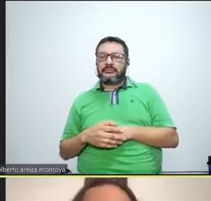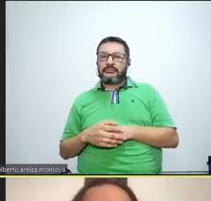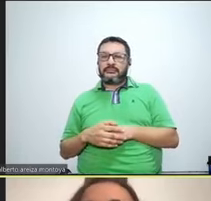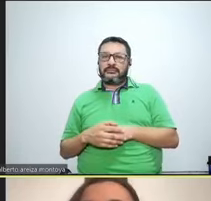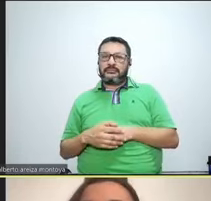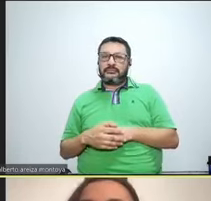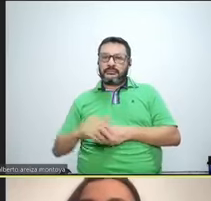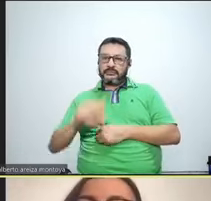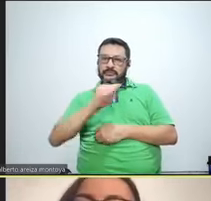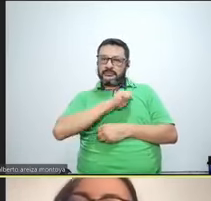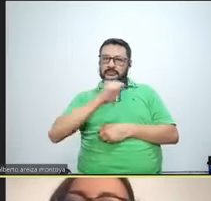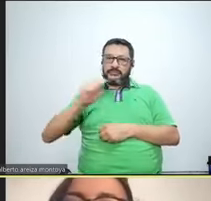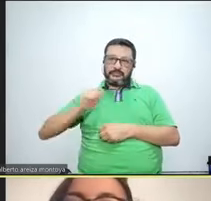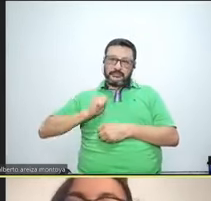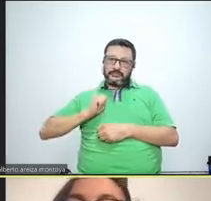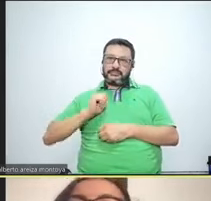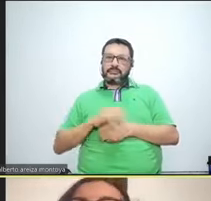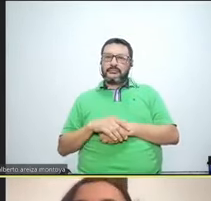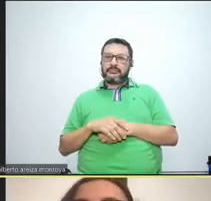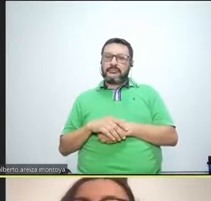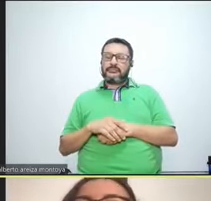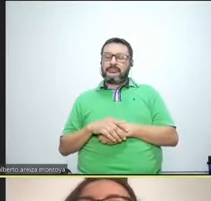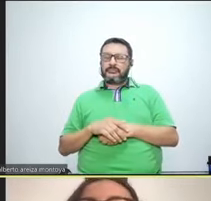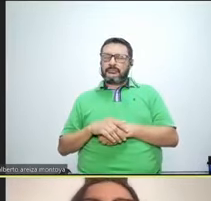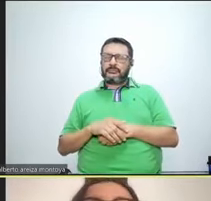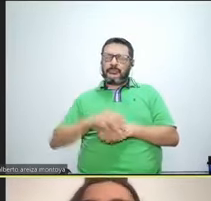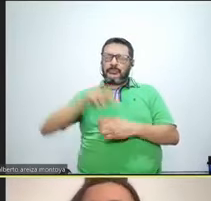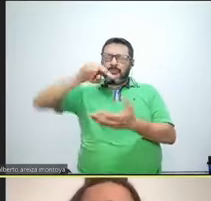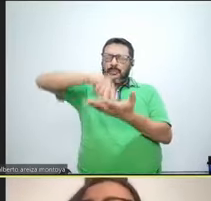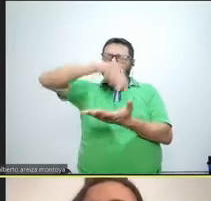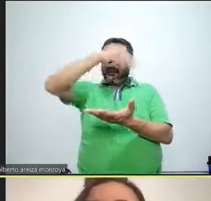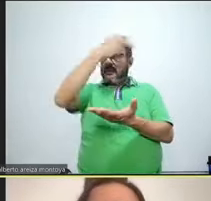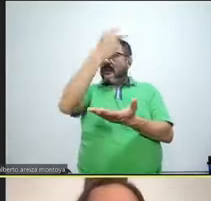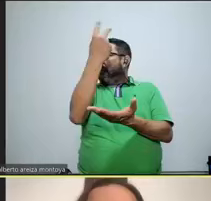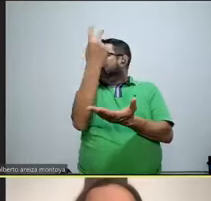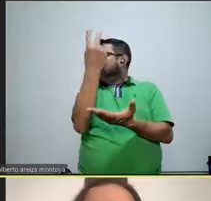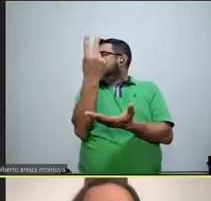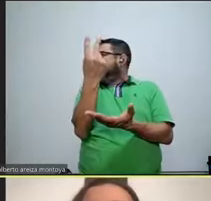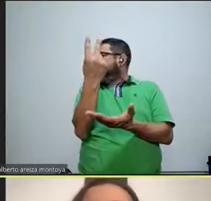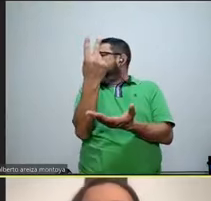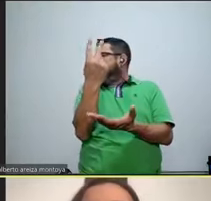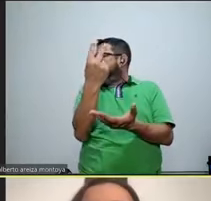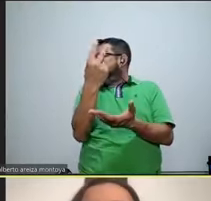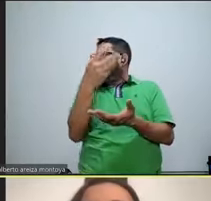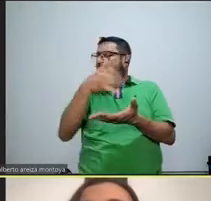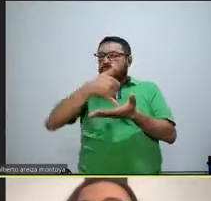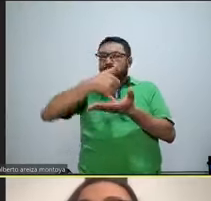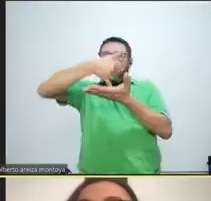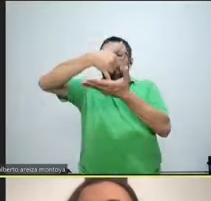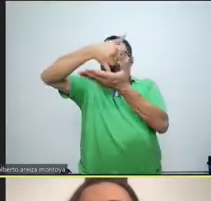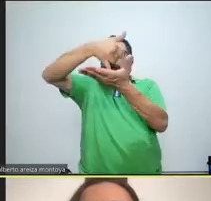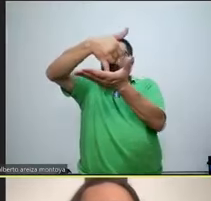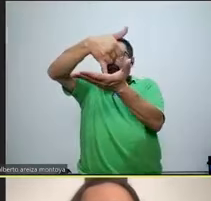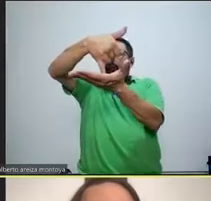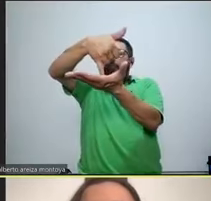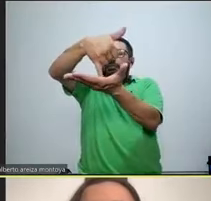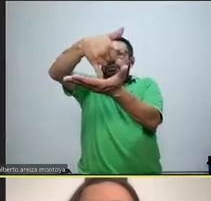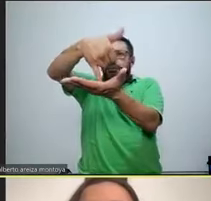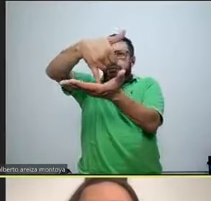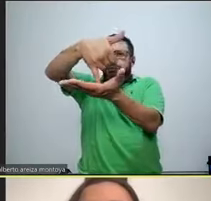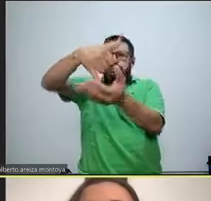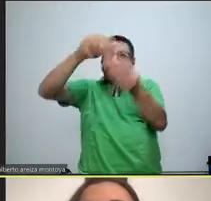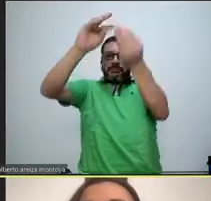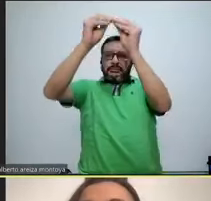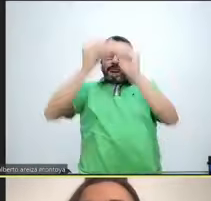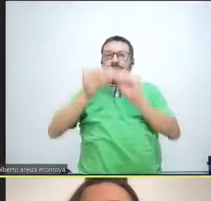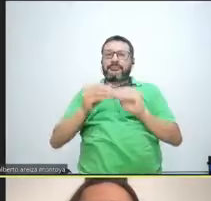concepción, pero la gimnasia da también una premiación, o hay una modalidad de